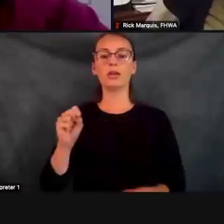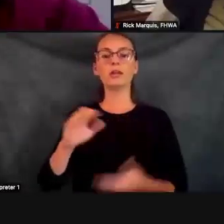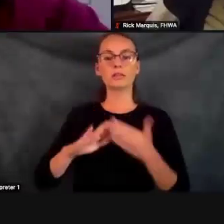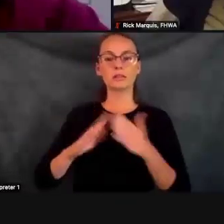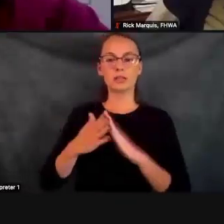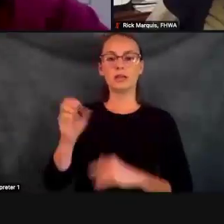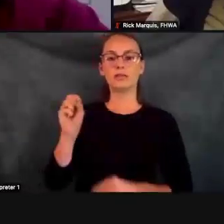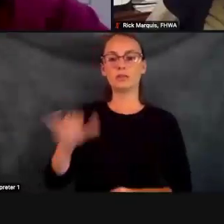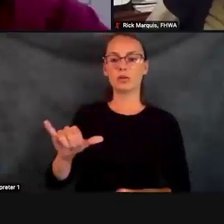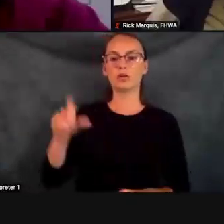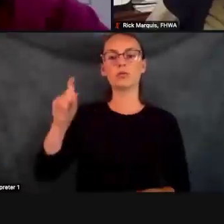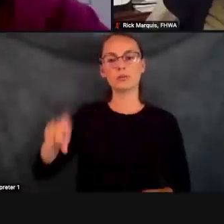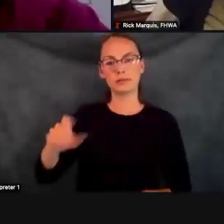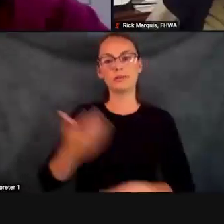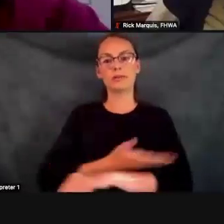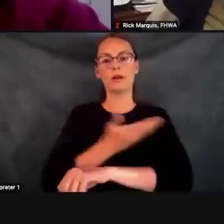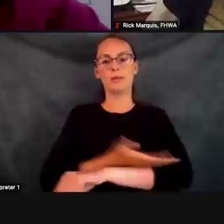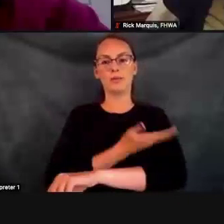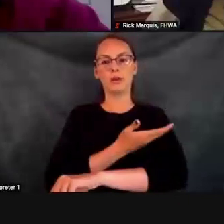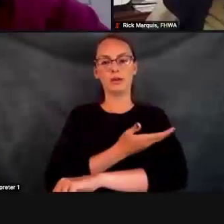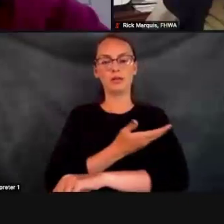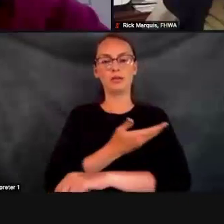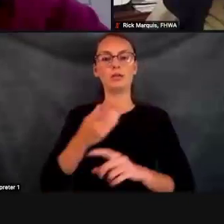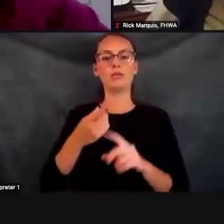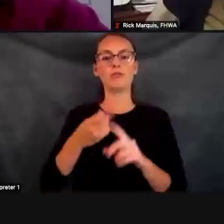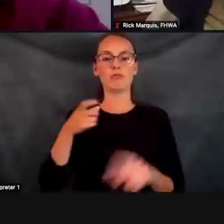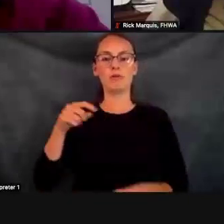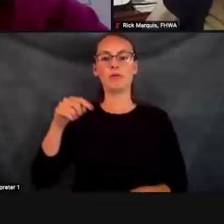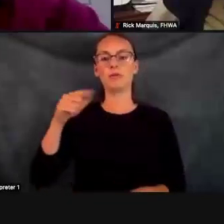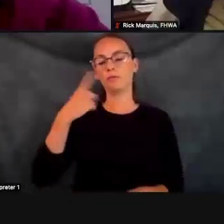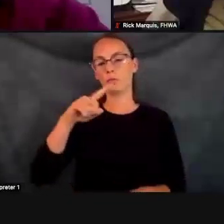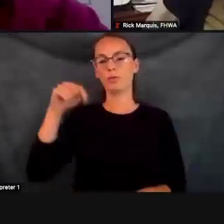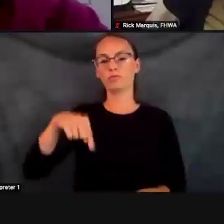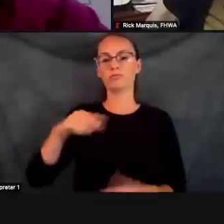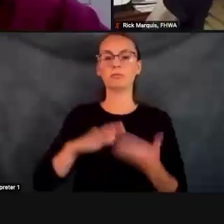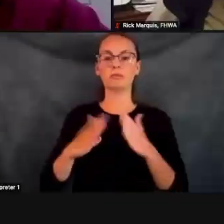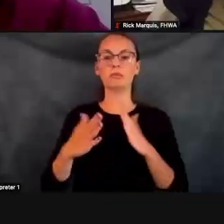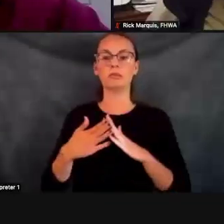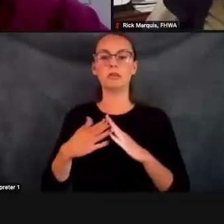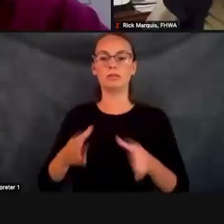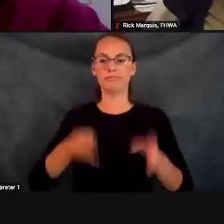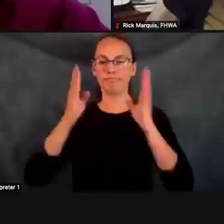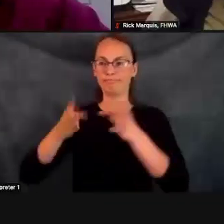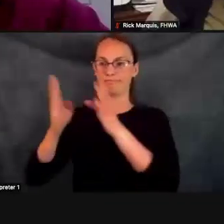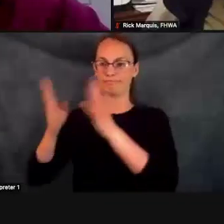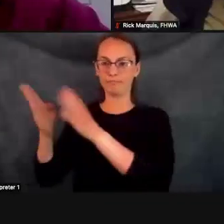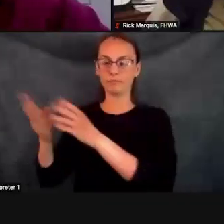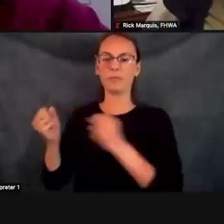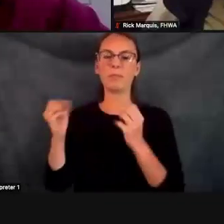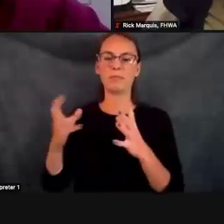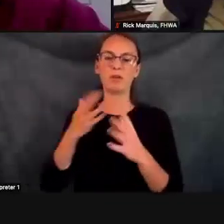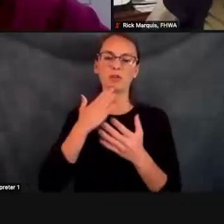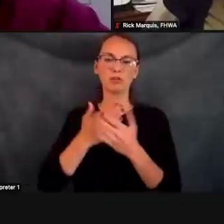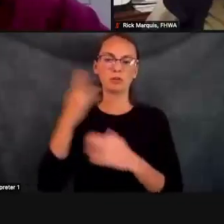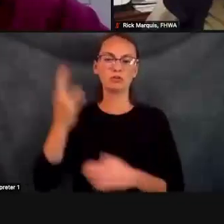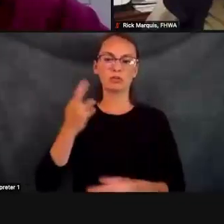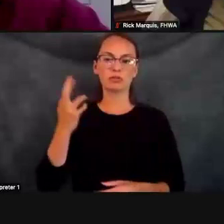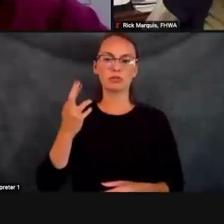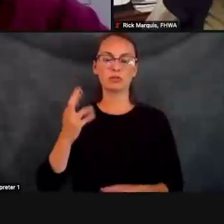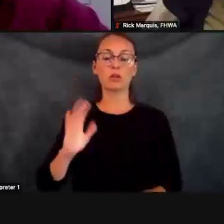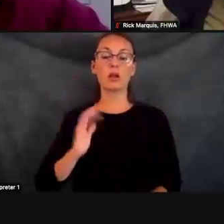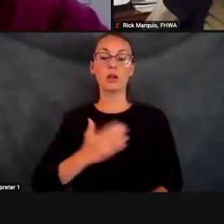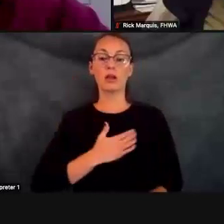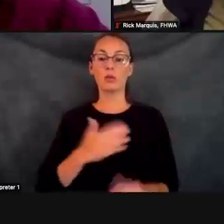resumen. Primero, yo creo que la ciudad de Sierra Cruz necesita ser actualizado.